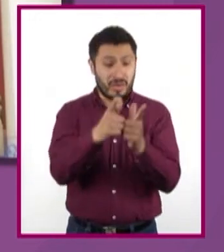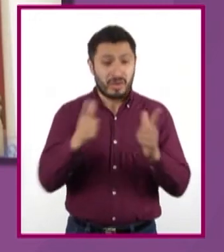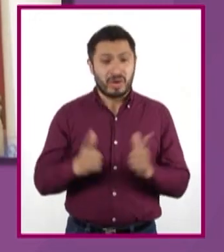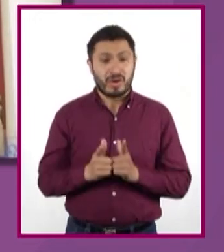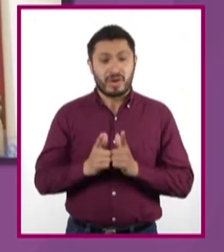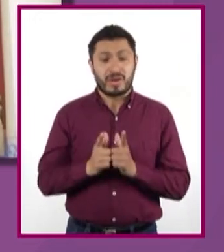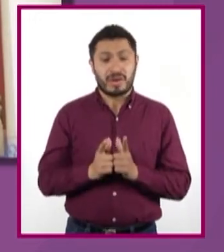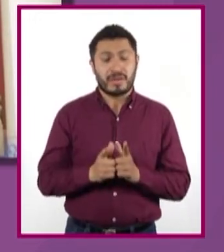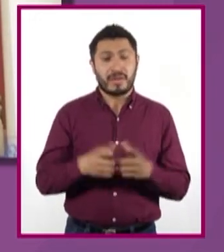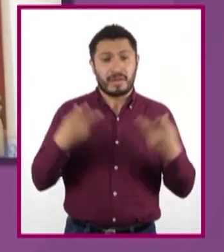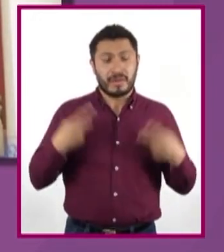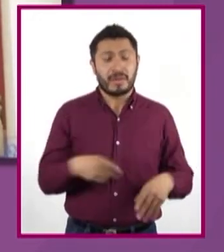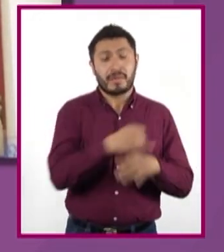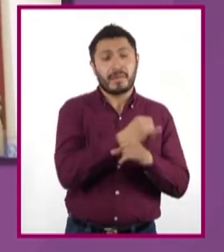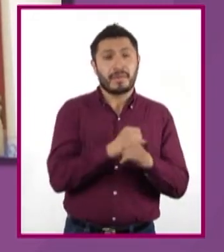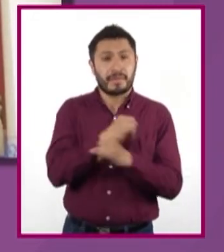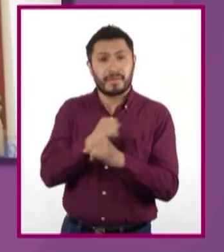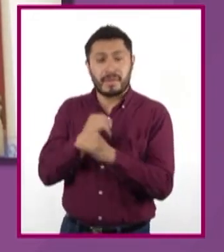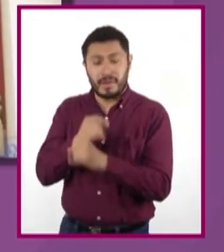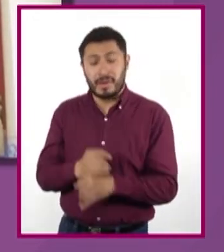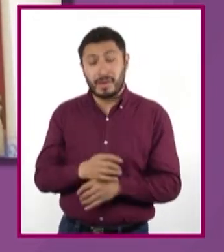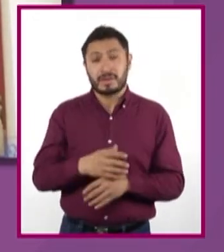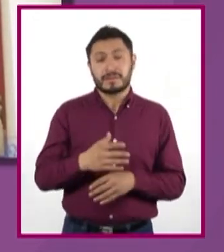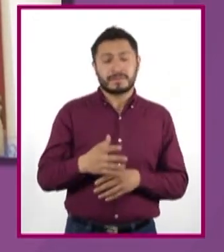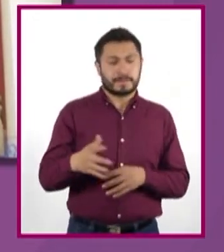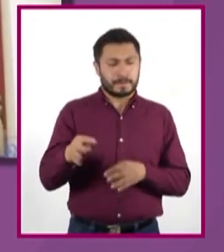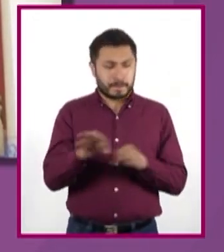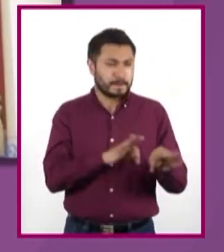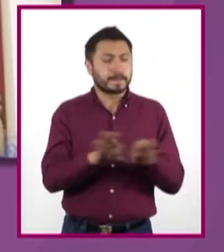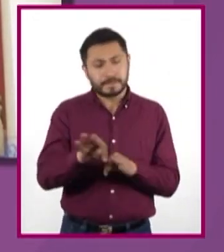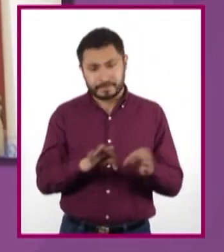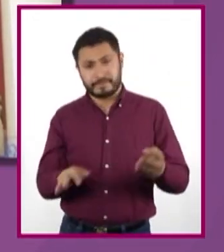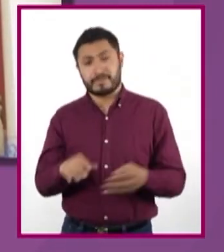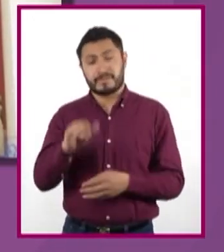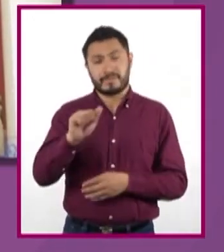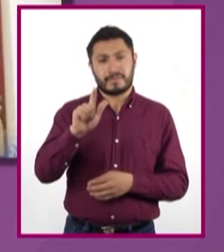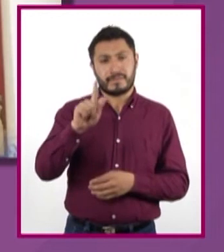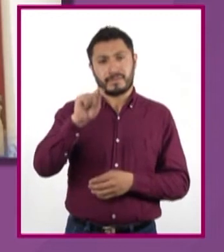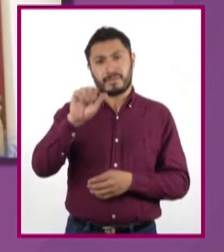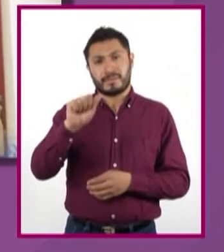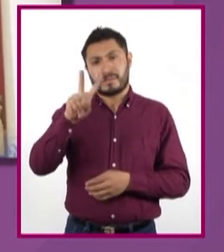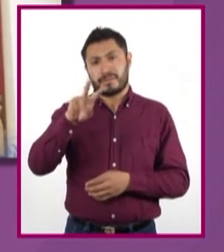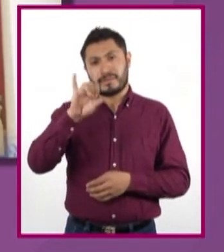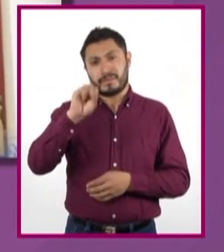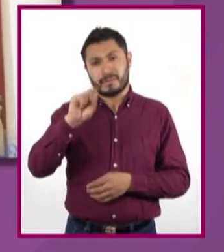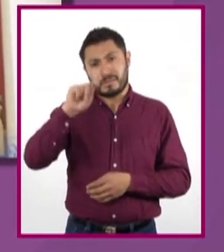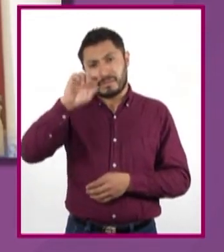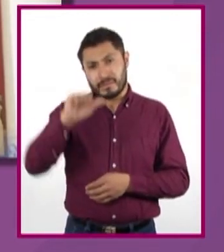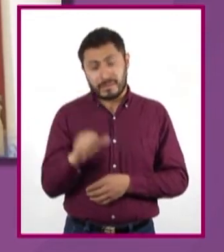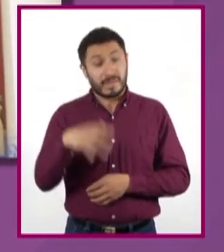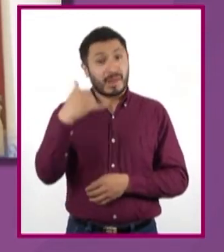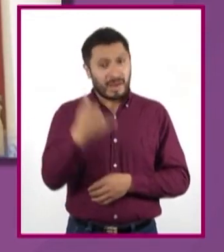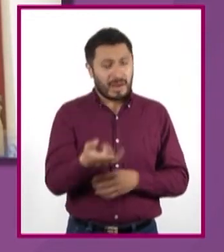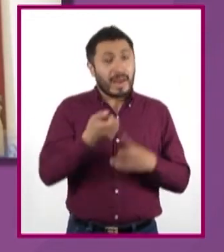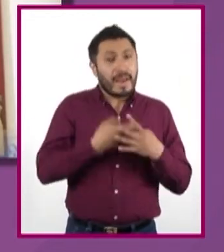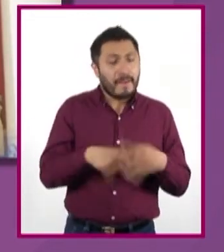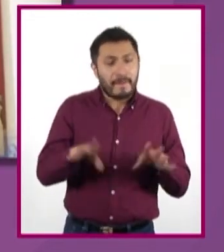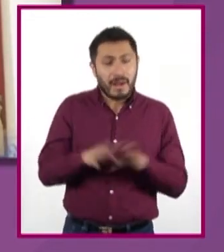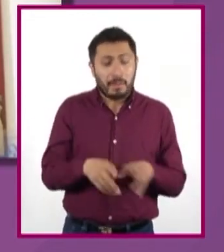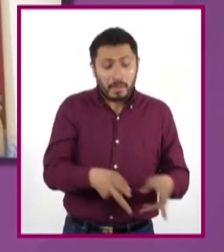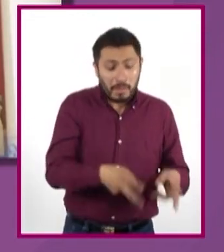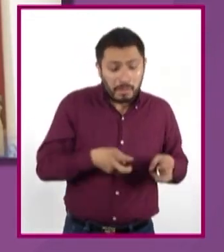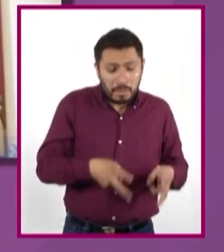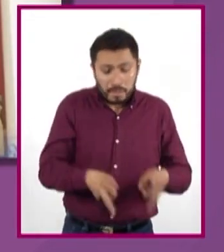de investigadores, empiezan los trabajos en Altavista y empieza a hacer